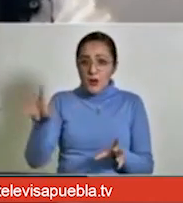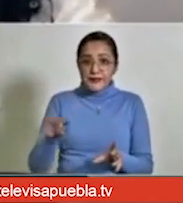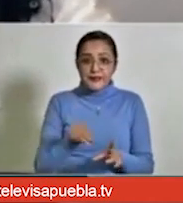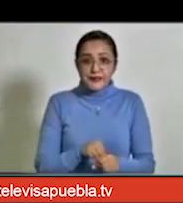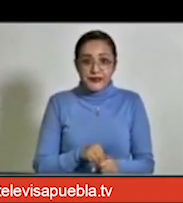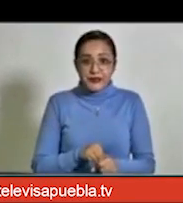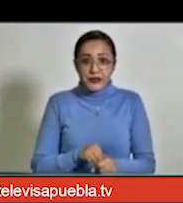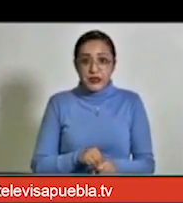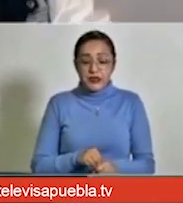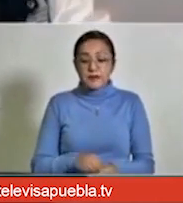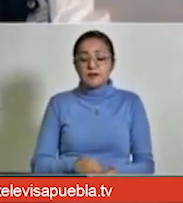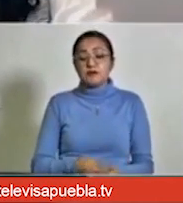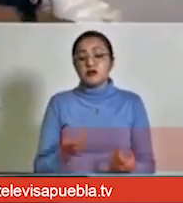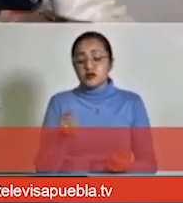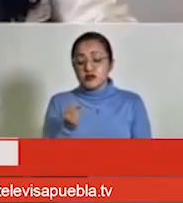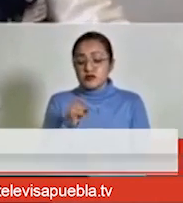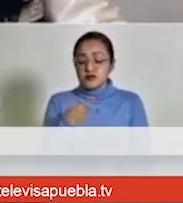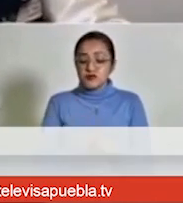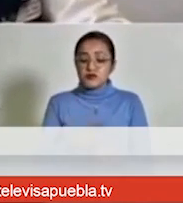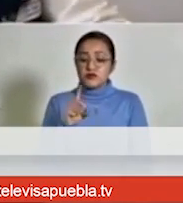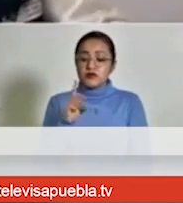acumulado de casos positivos de